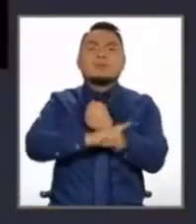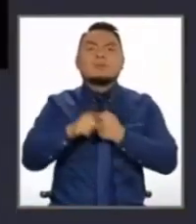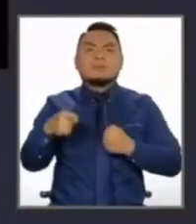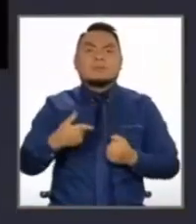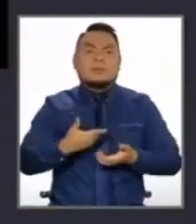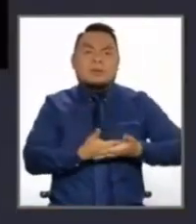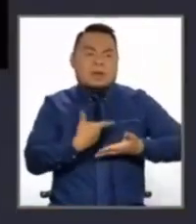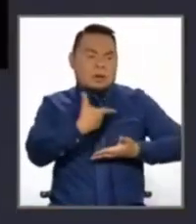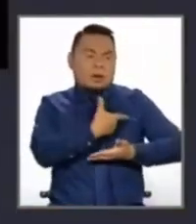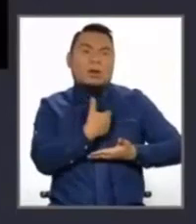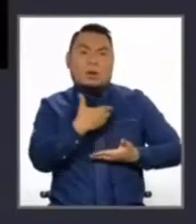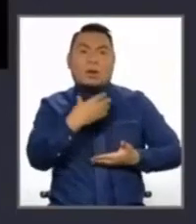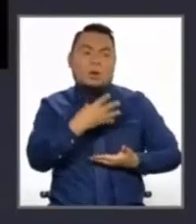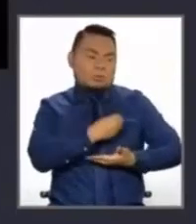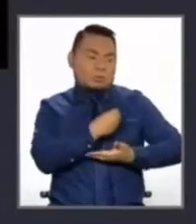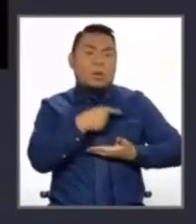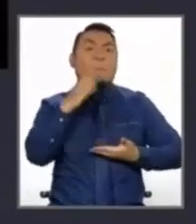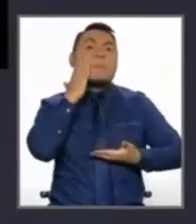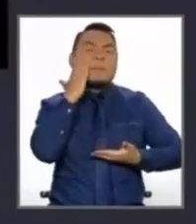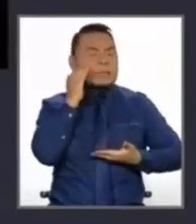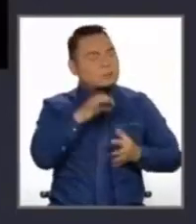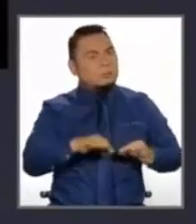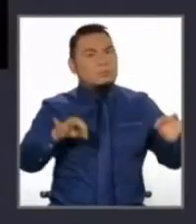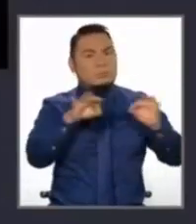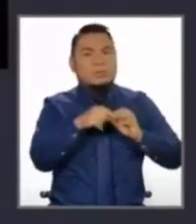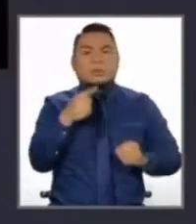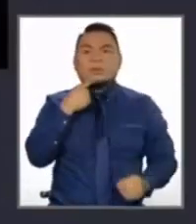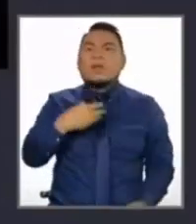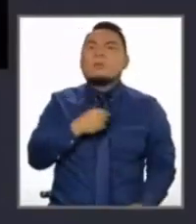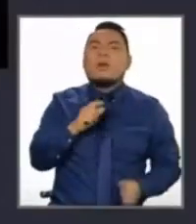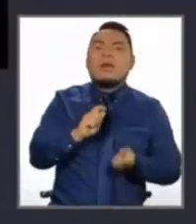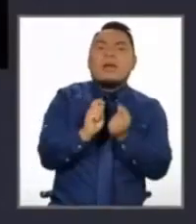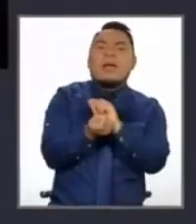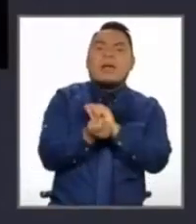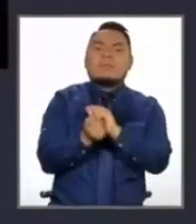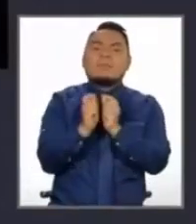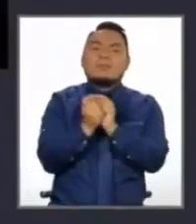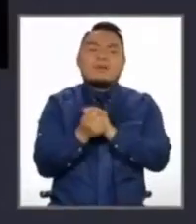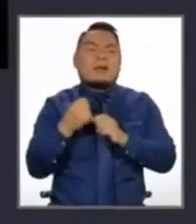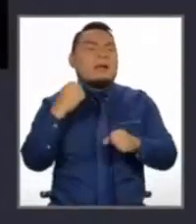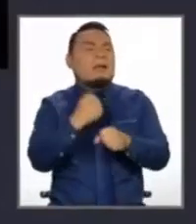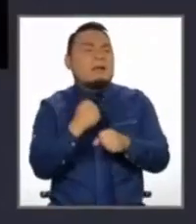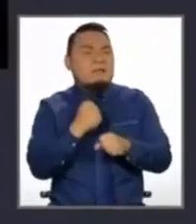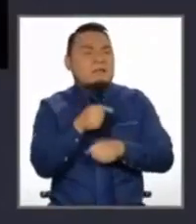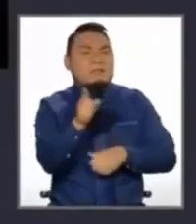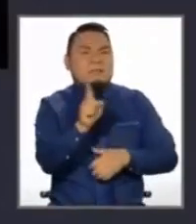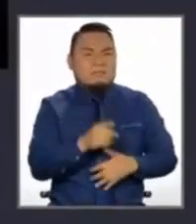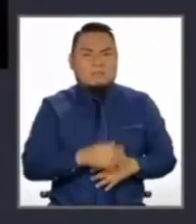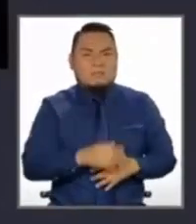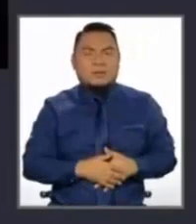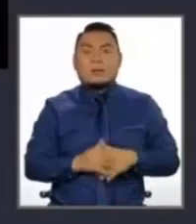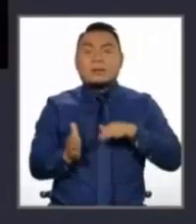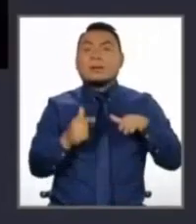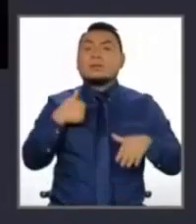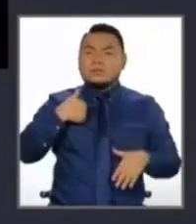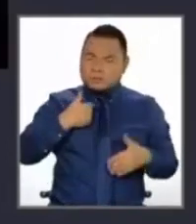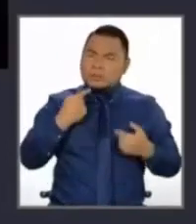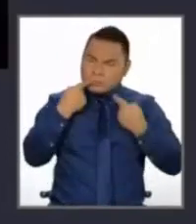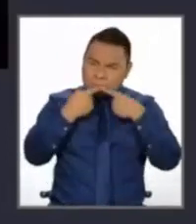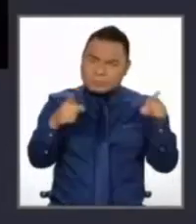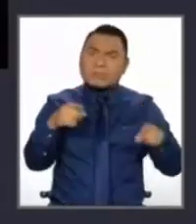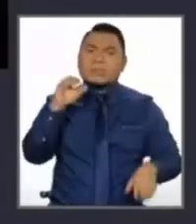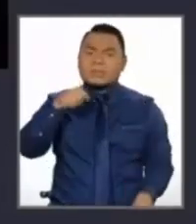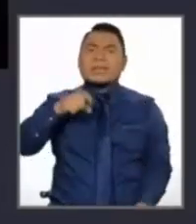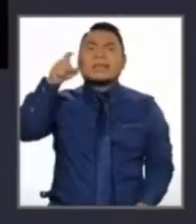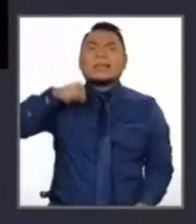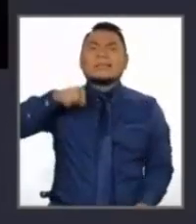lactancia materna, no dejándonos embaucar por la lactancia artificial, por el negocio. Nosotros hemos señalado la necesidad